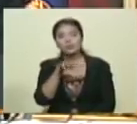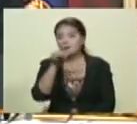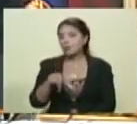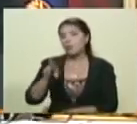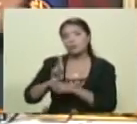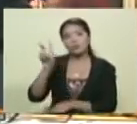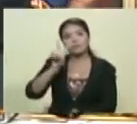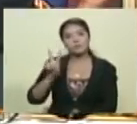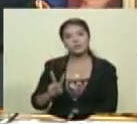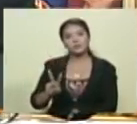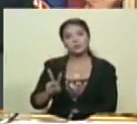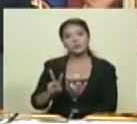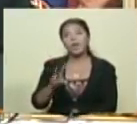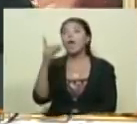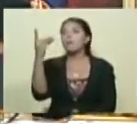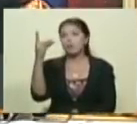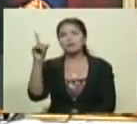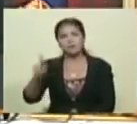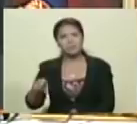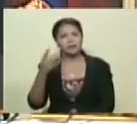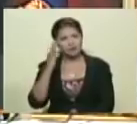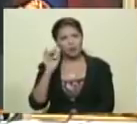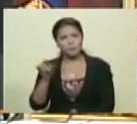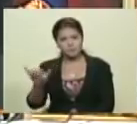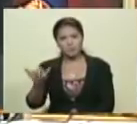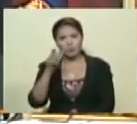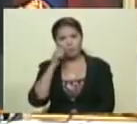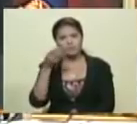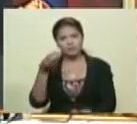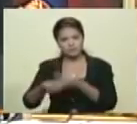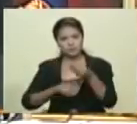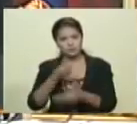Venezuela. Y en Bolivia, que Evo hizo uno.